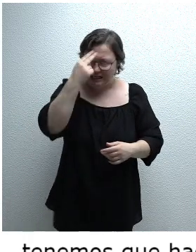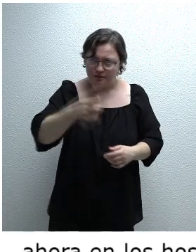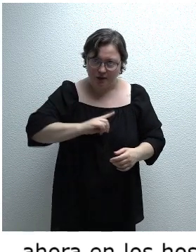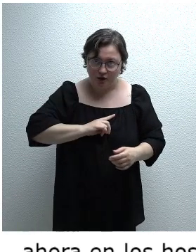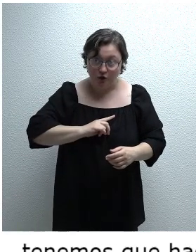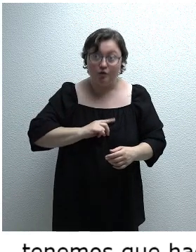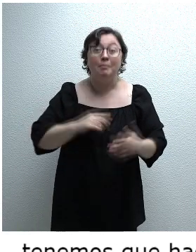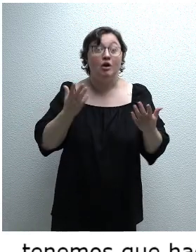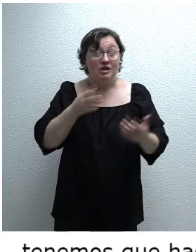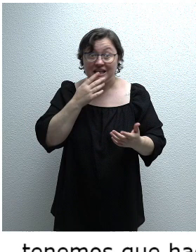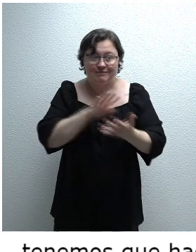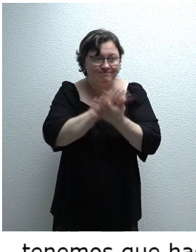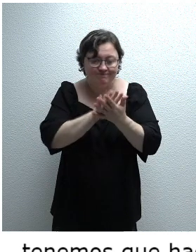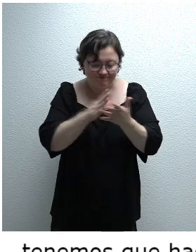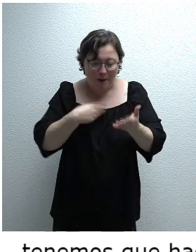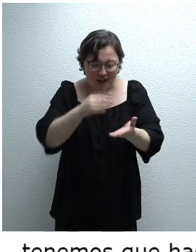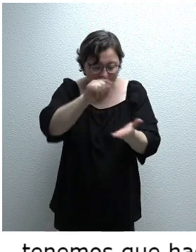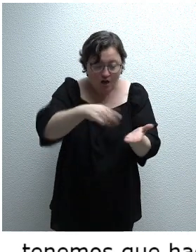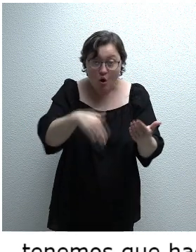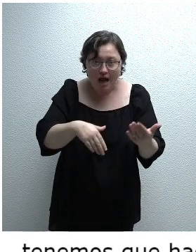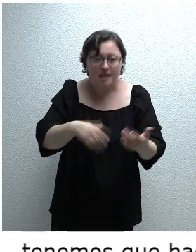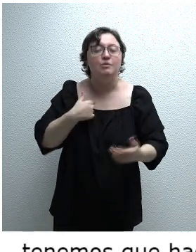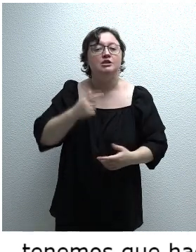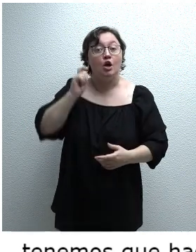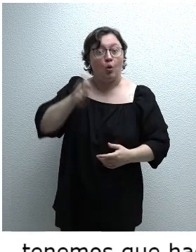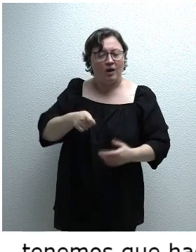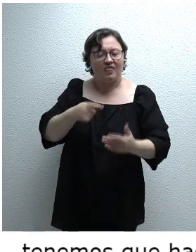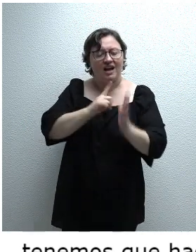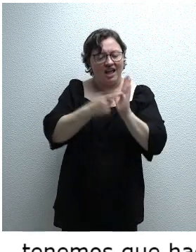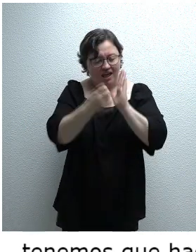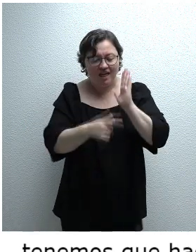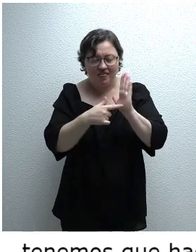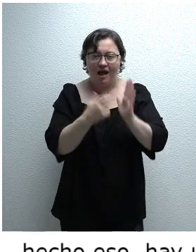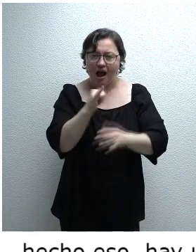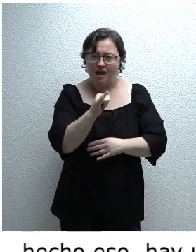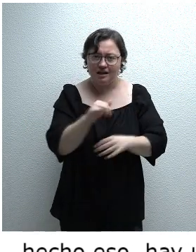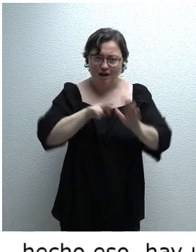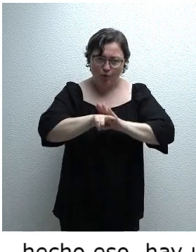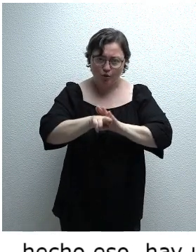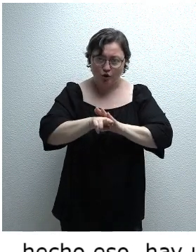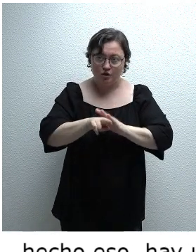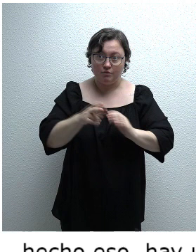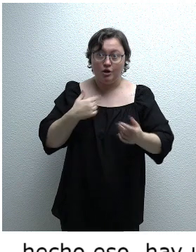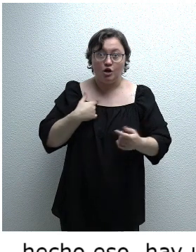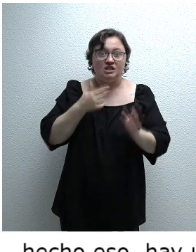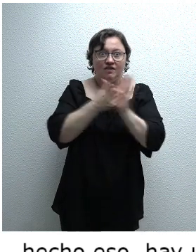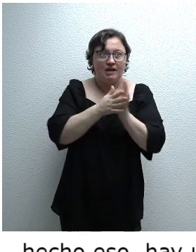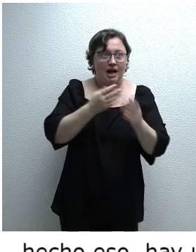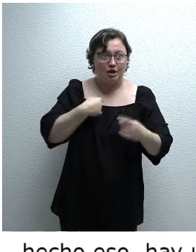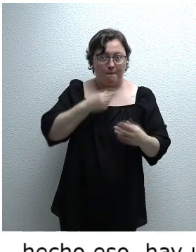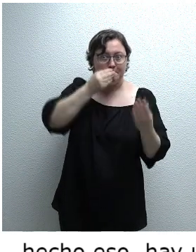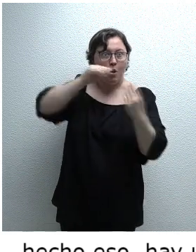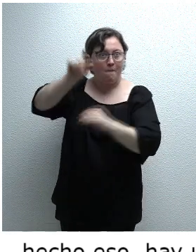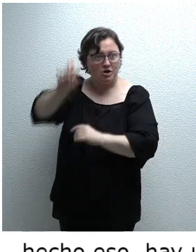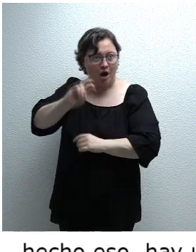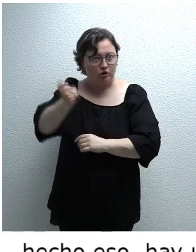del legislador a la persona que vaya a sustituirme en esas decisiones, porque si no hay forma de que yo me exprese, me tendrán que sustituir, pero